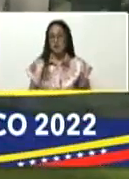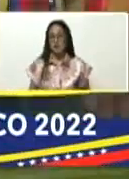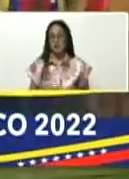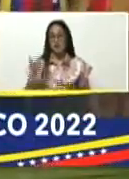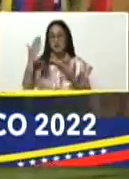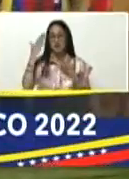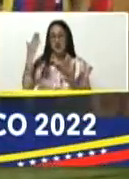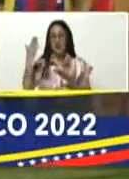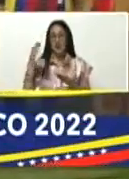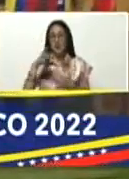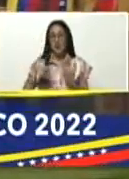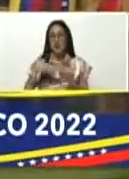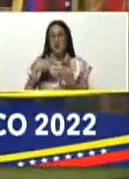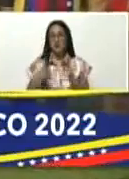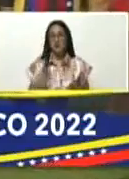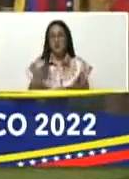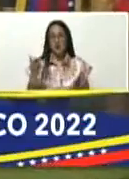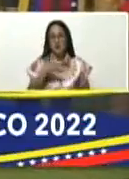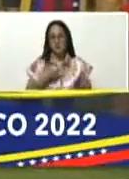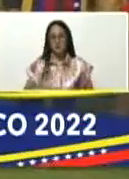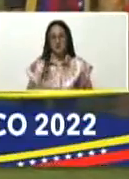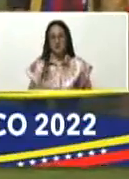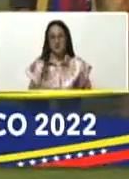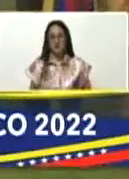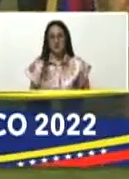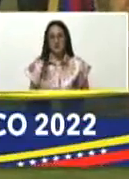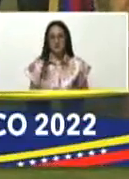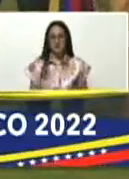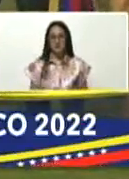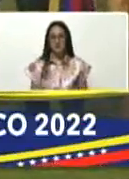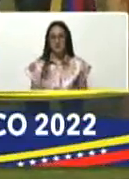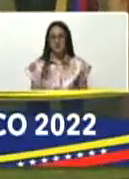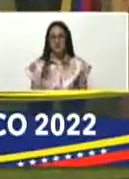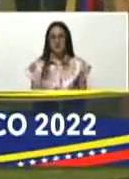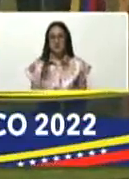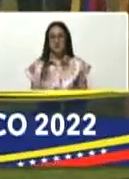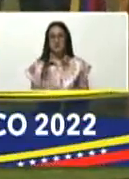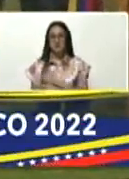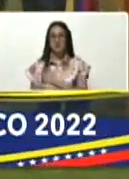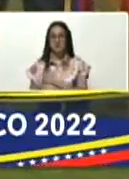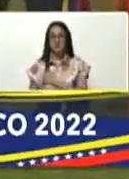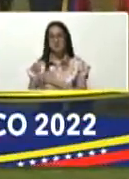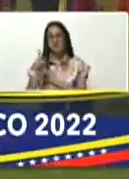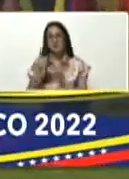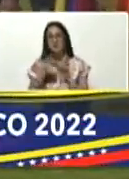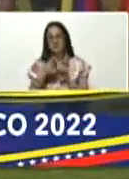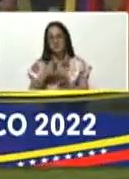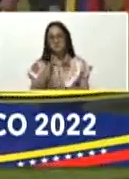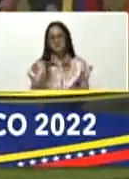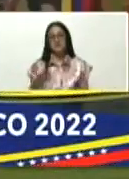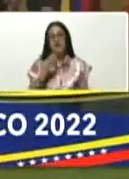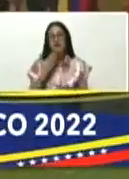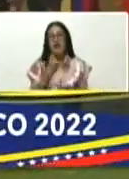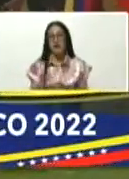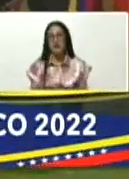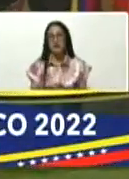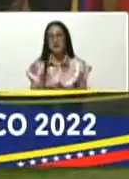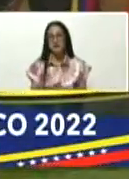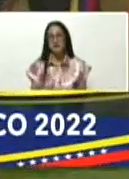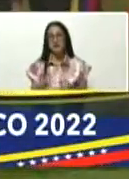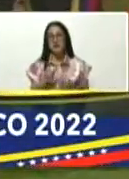Saludo revolucionario, señor presidente. Le doy ante todo las gracias por